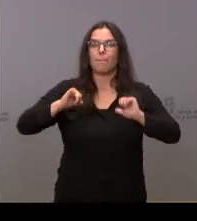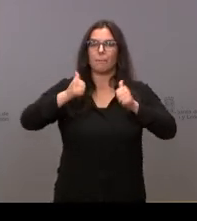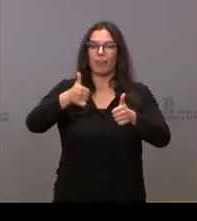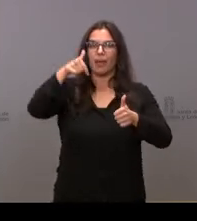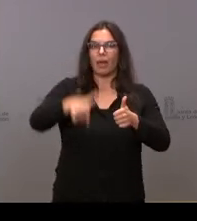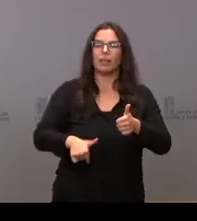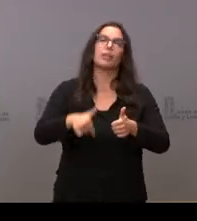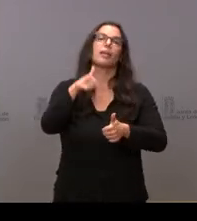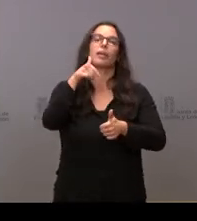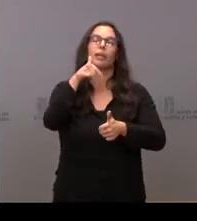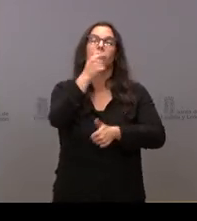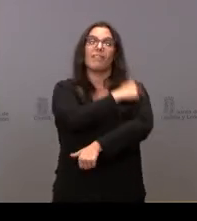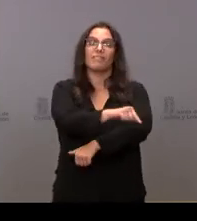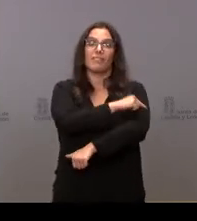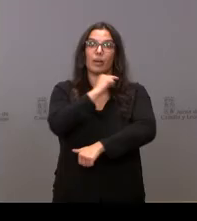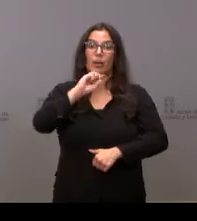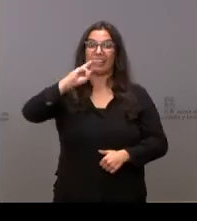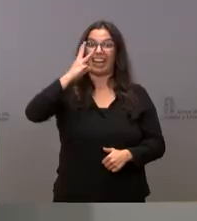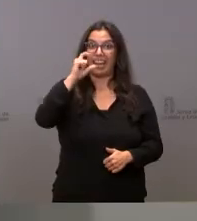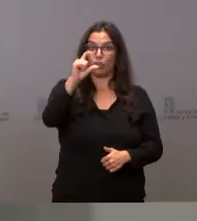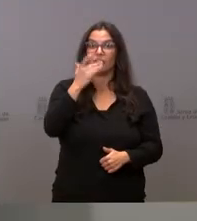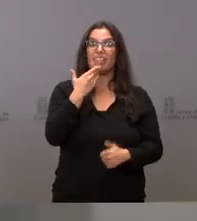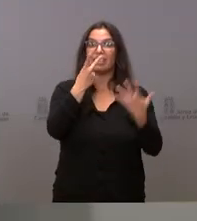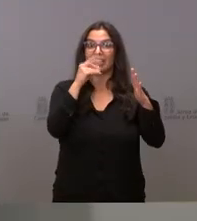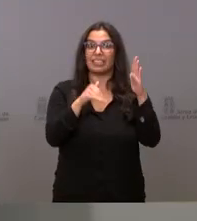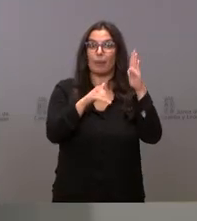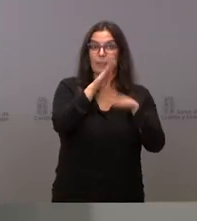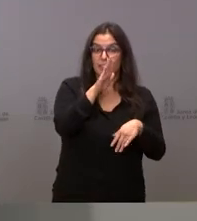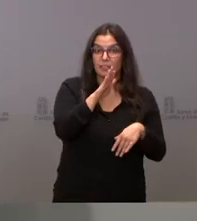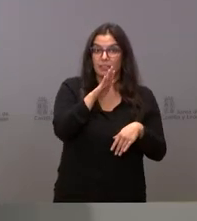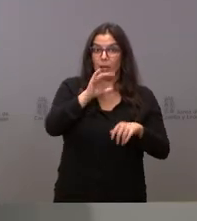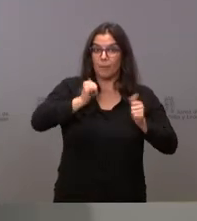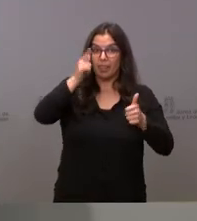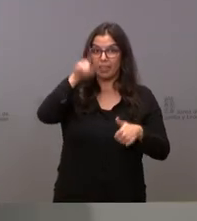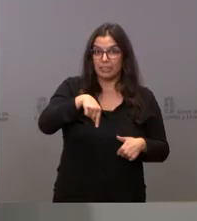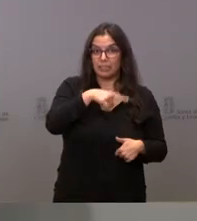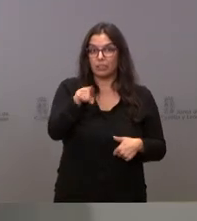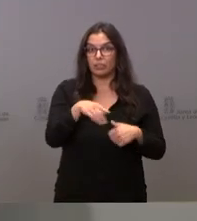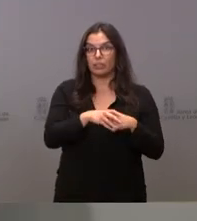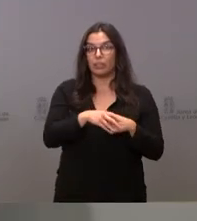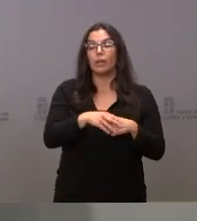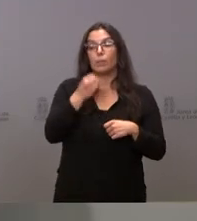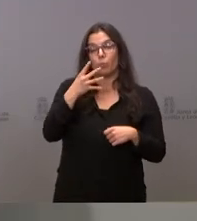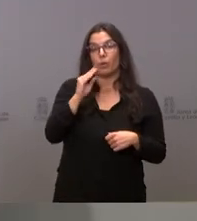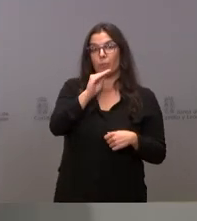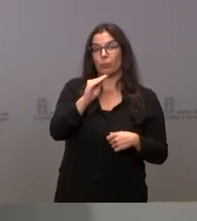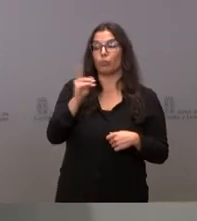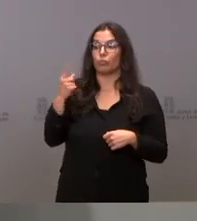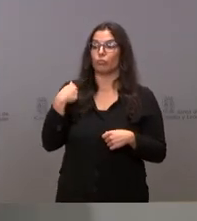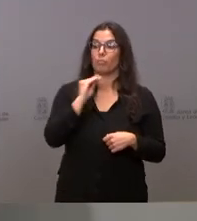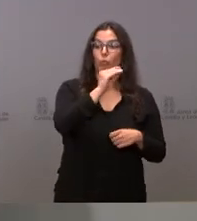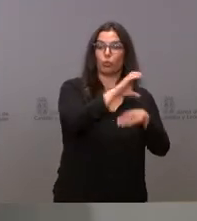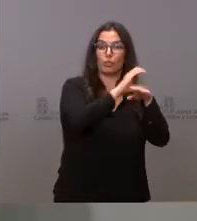la tercera dosis a mayores de 70 años. Es una buena pregunta y la respuesta se la vamos a dar a través de la Consejería de Sanidad.